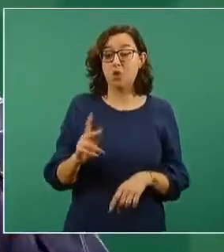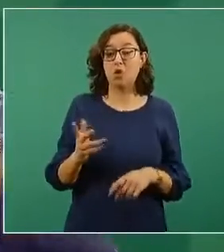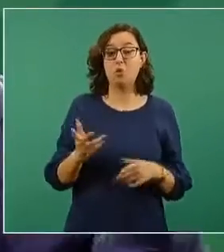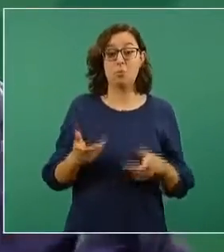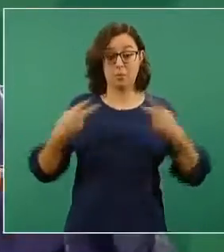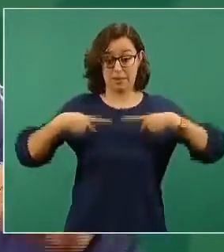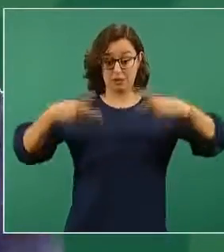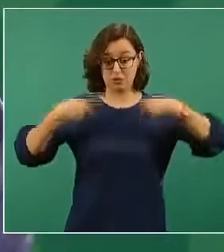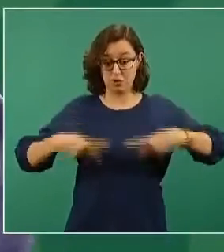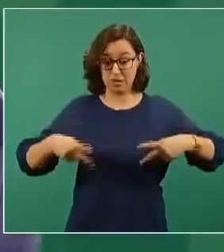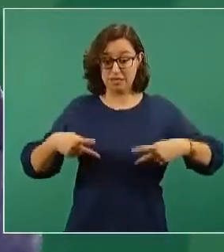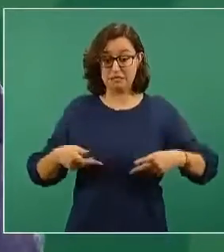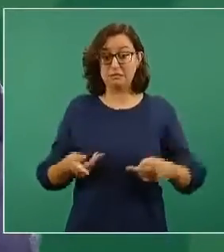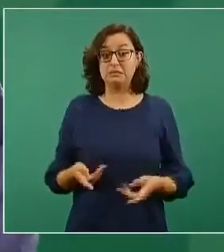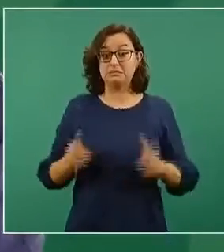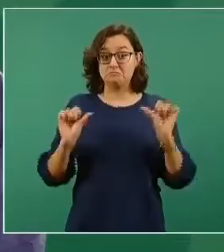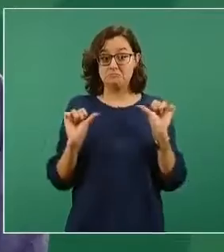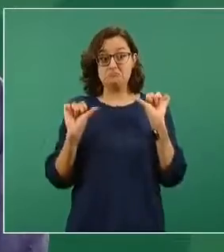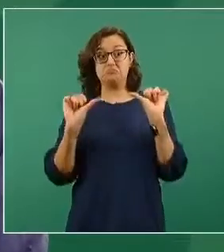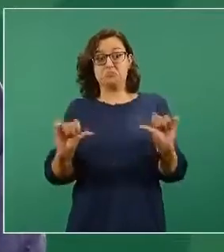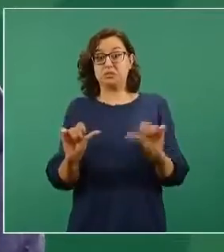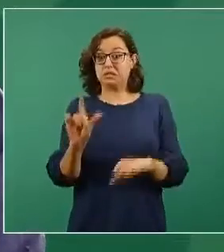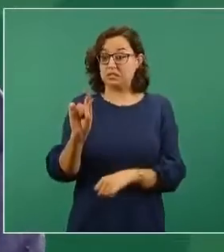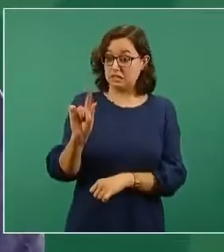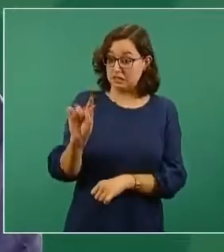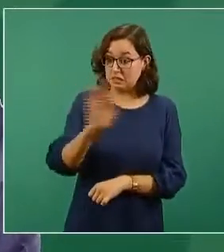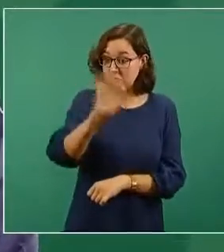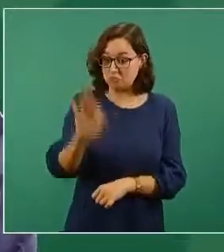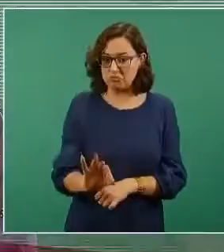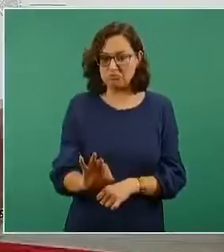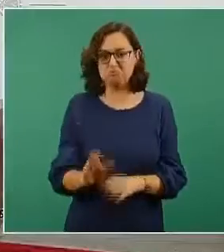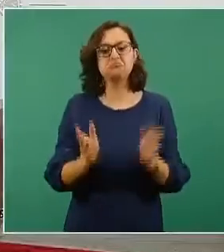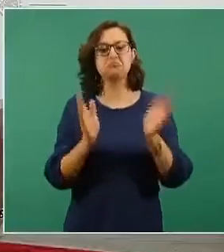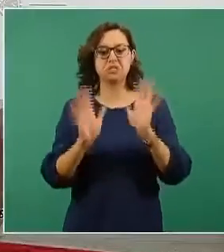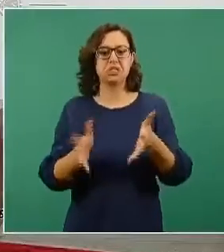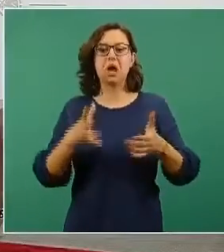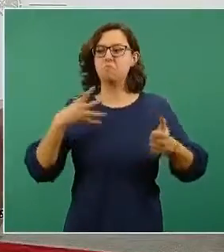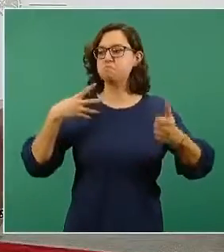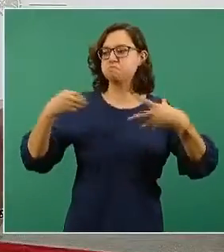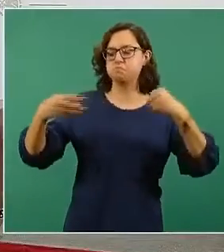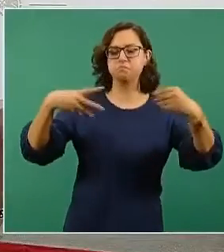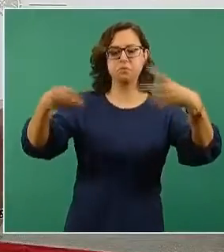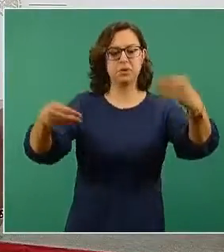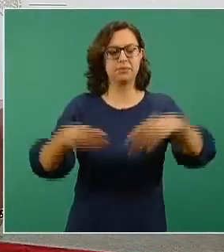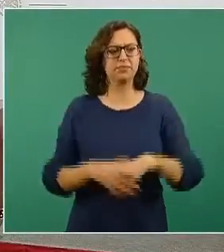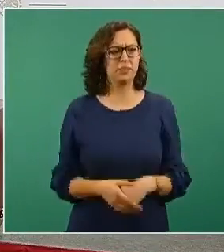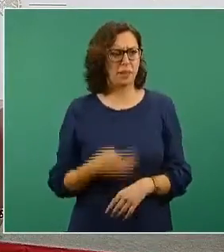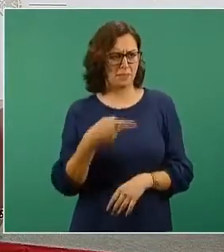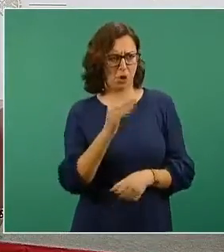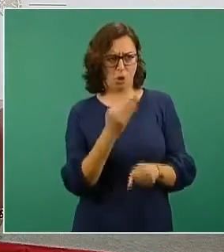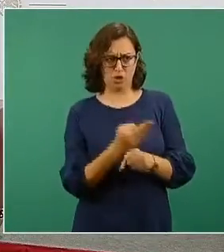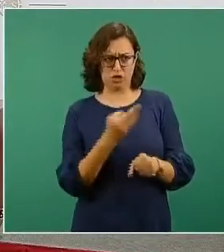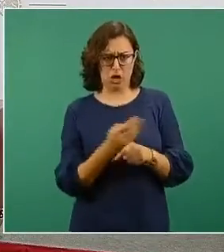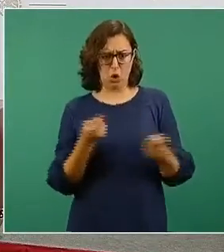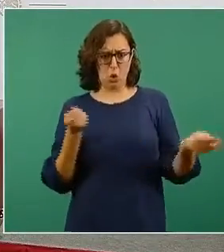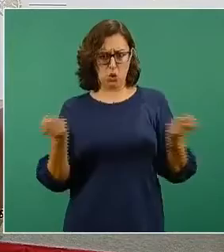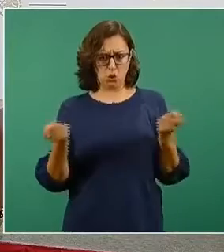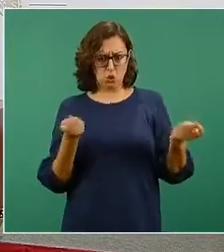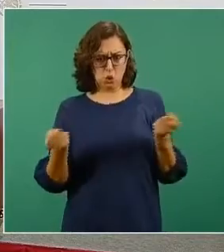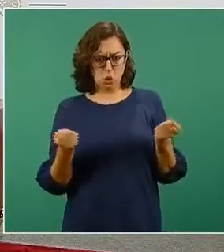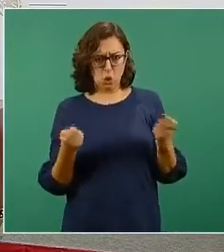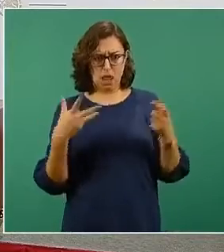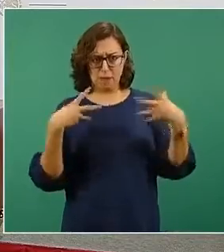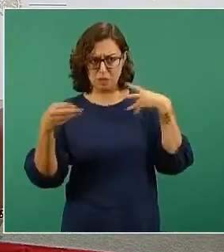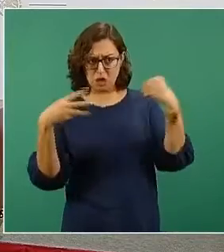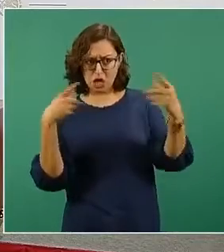inmunidad, ya no va a haber posibilidad de transmisión, o va a ser muy bajo. Ahorita técnicamente no está bajo control la epidemia. No, es